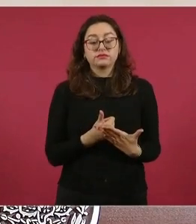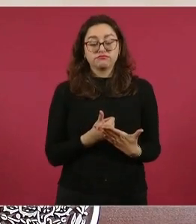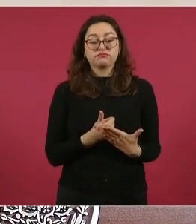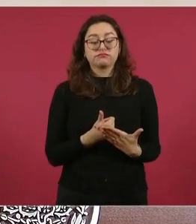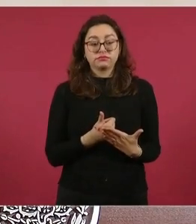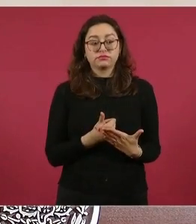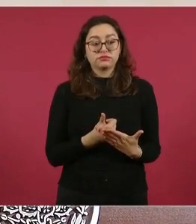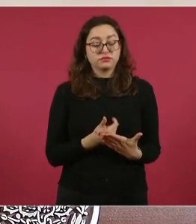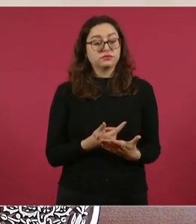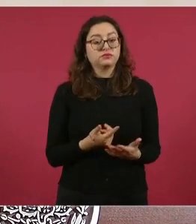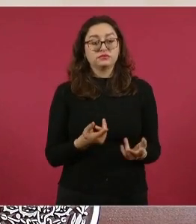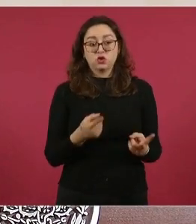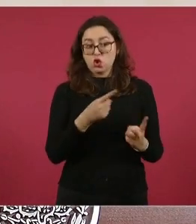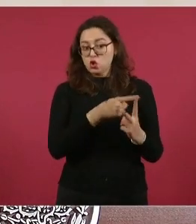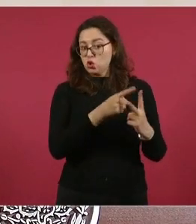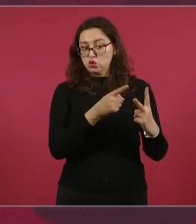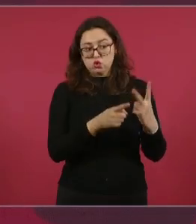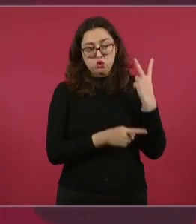el almirante Ojeda.